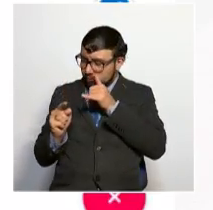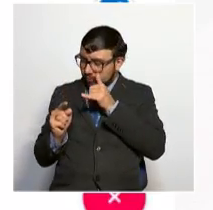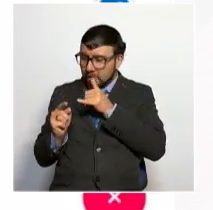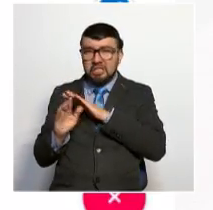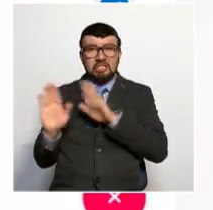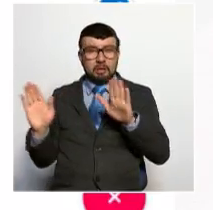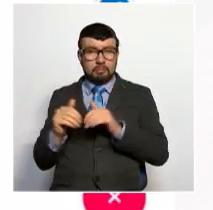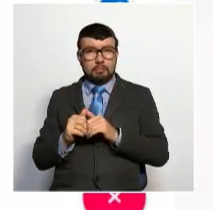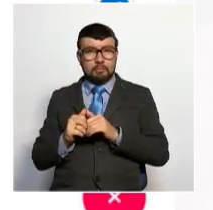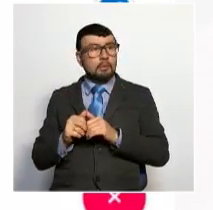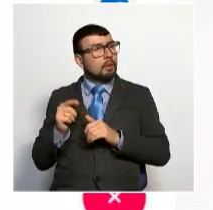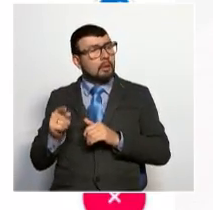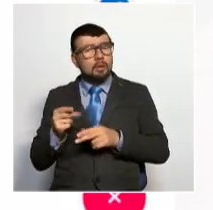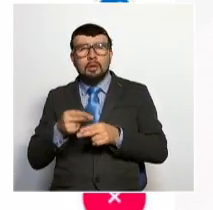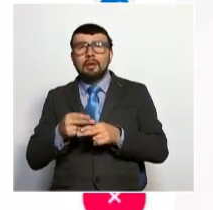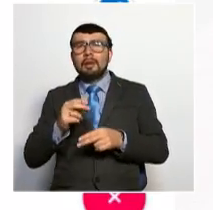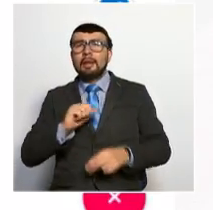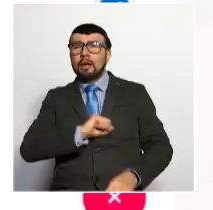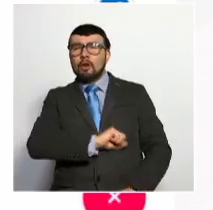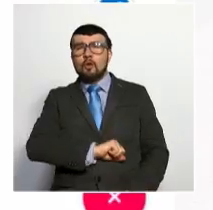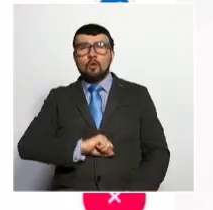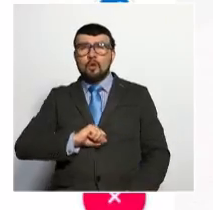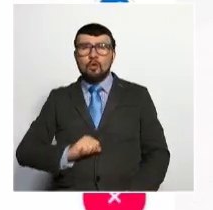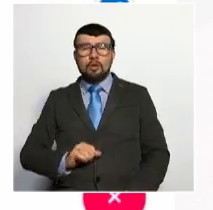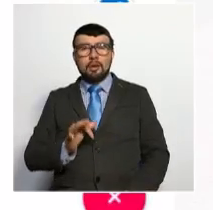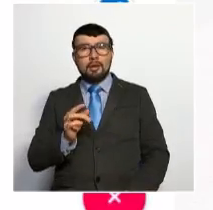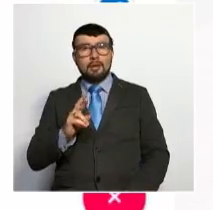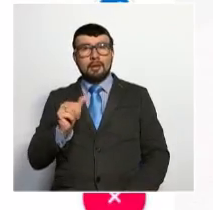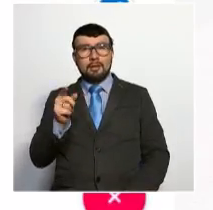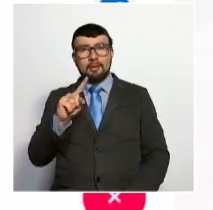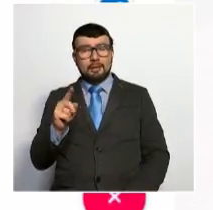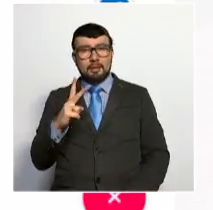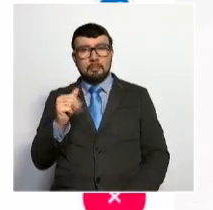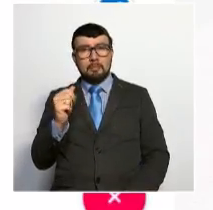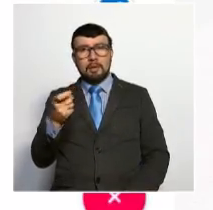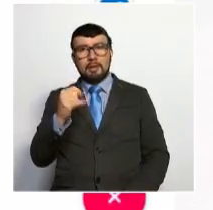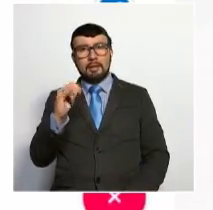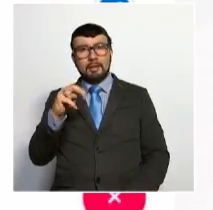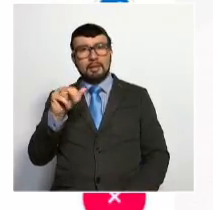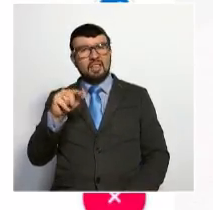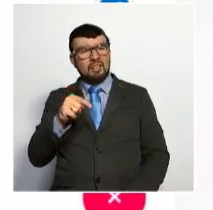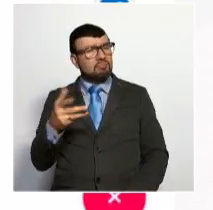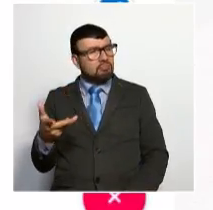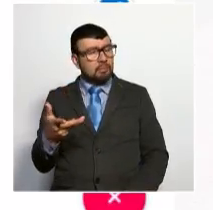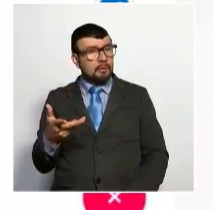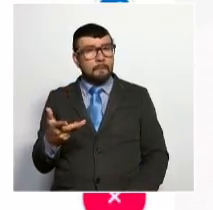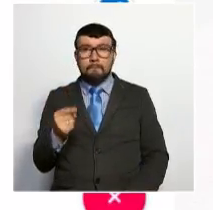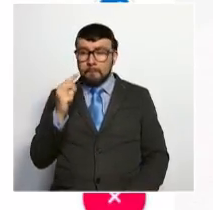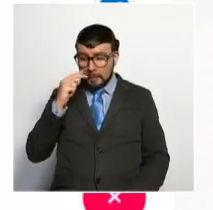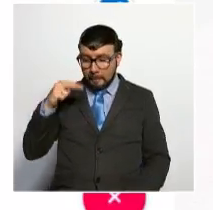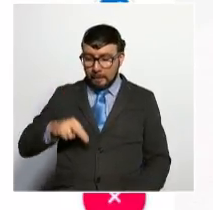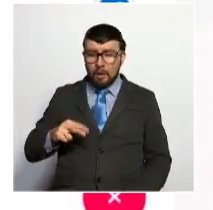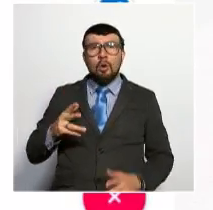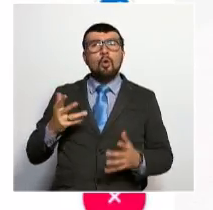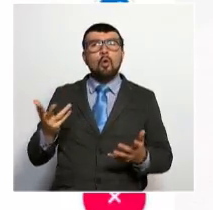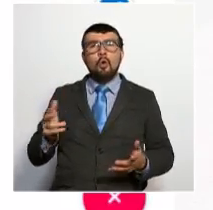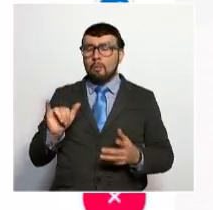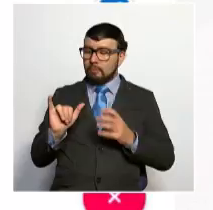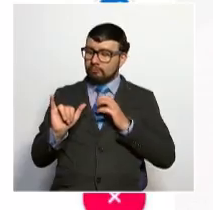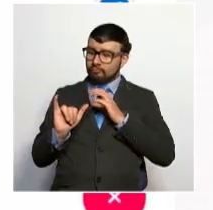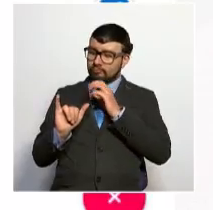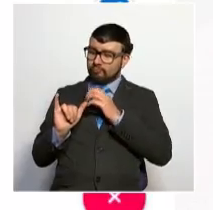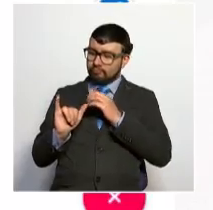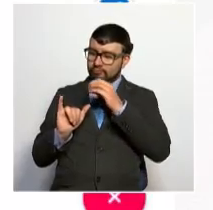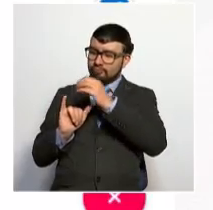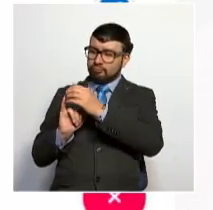¿Y la ecografía transvaginal? Bueno, cuando vamos a hacer una ecografía transvaginal es para mirar cómo está el útero y cómo